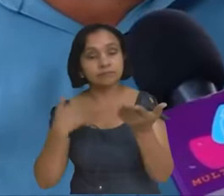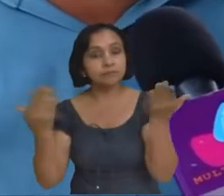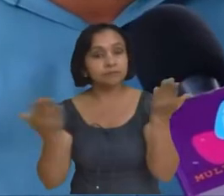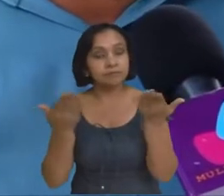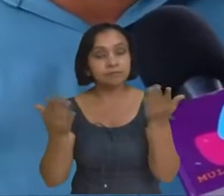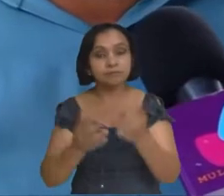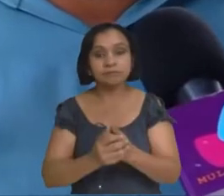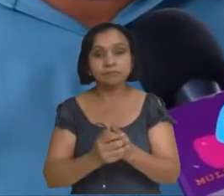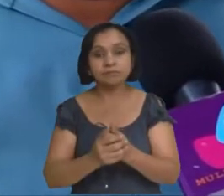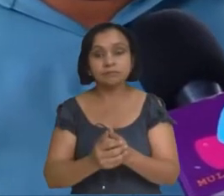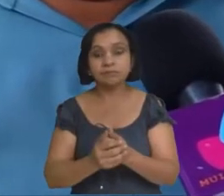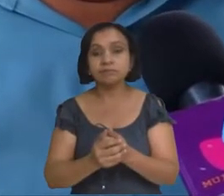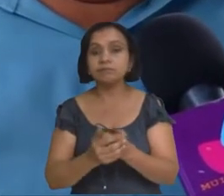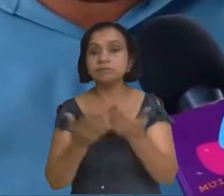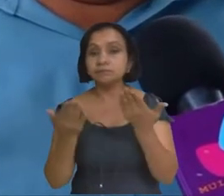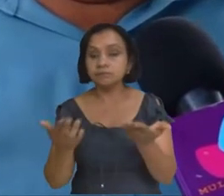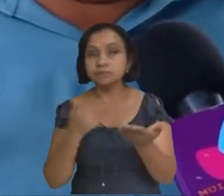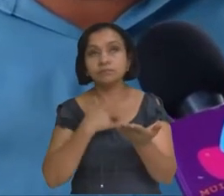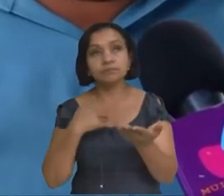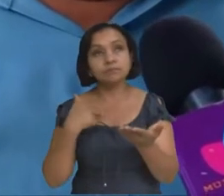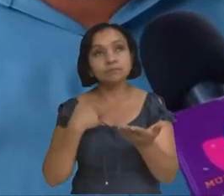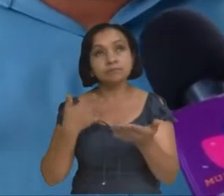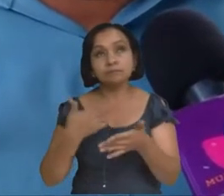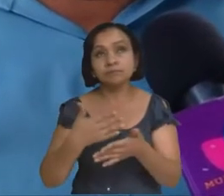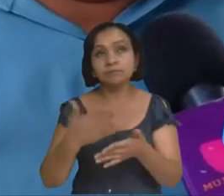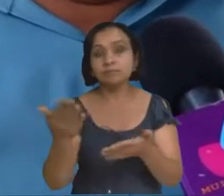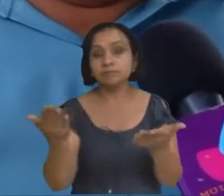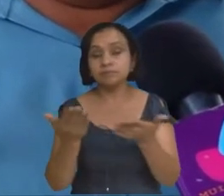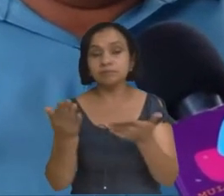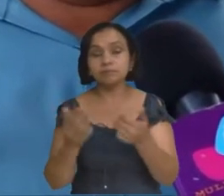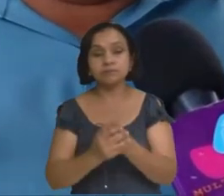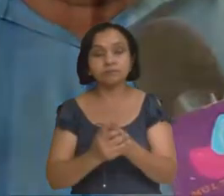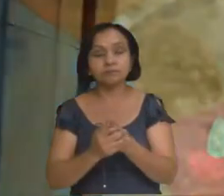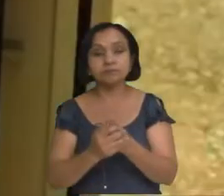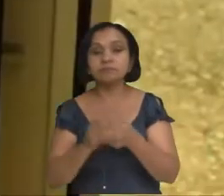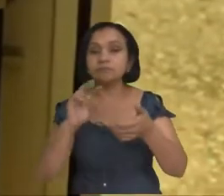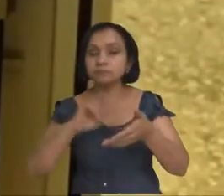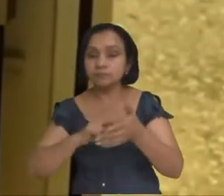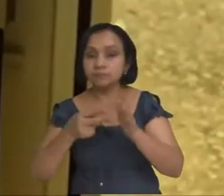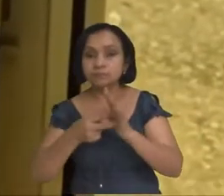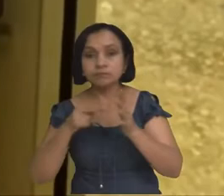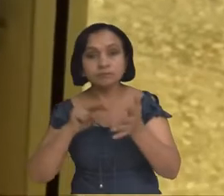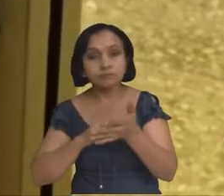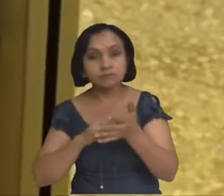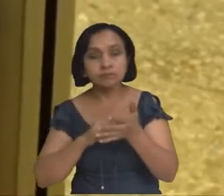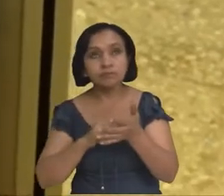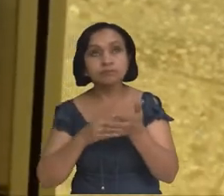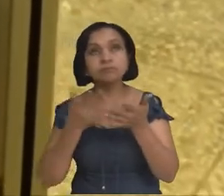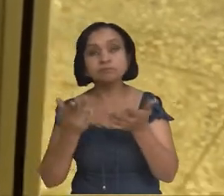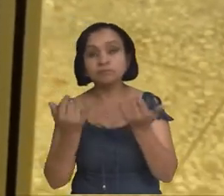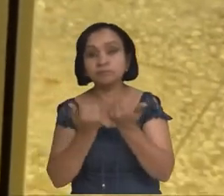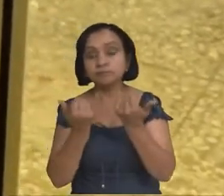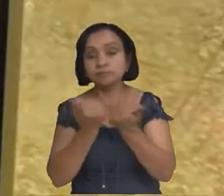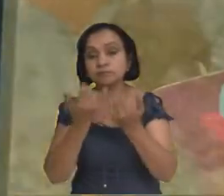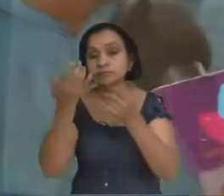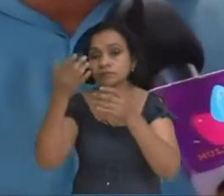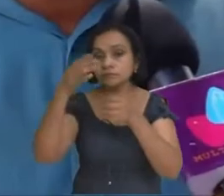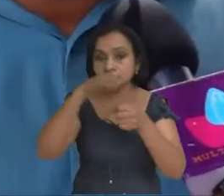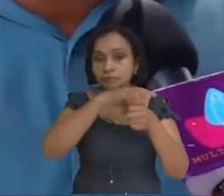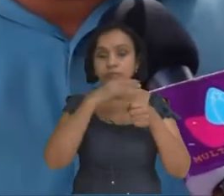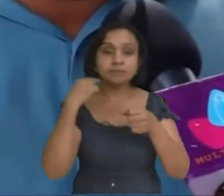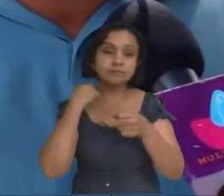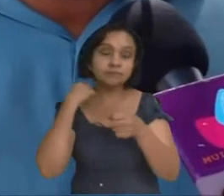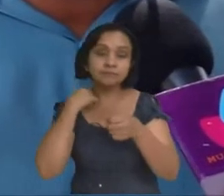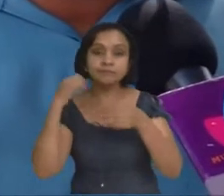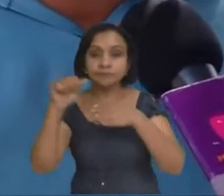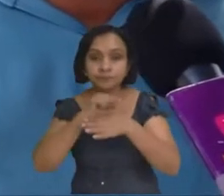venir van a usarlas en lo que es la óptimas condiciones. Estar siempre